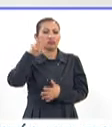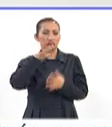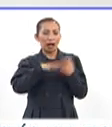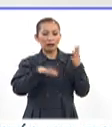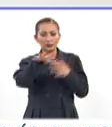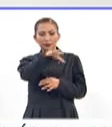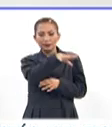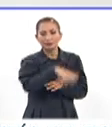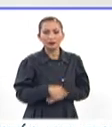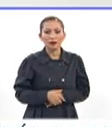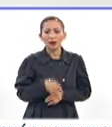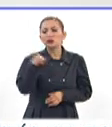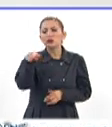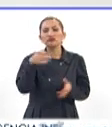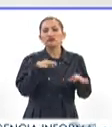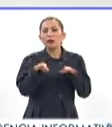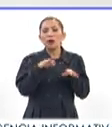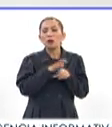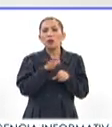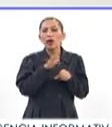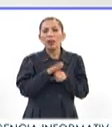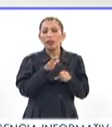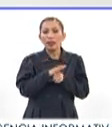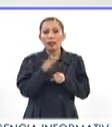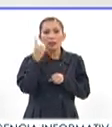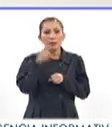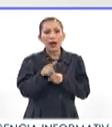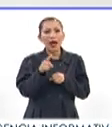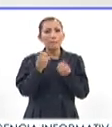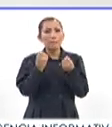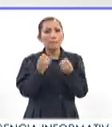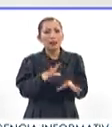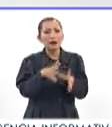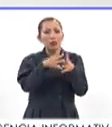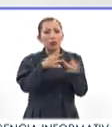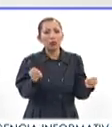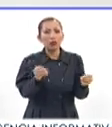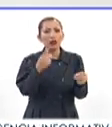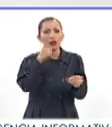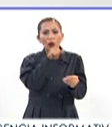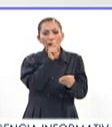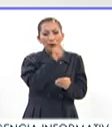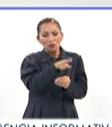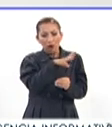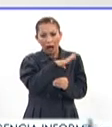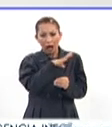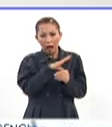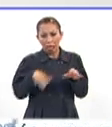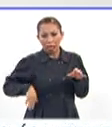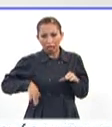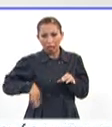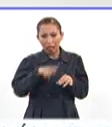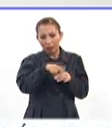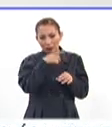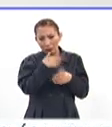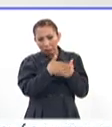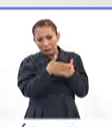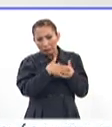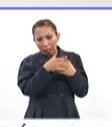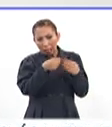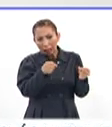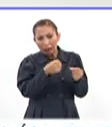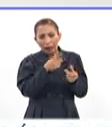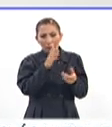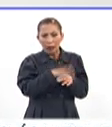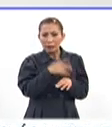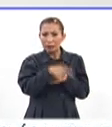básicamente, ¿no? ¿Qué medidas están haciendo para tratar de que no se pierdan, que no se extingan, sobre todo estas que acabas de citar y